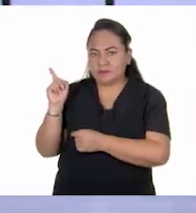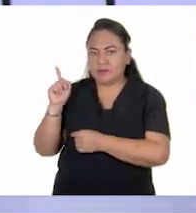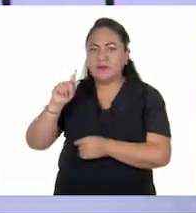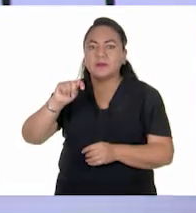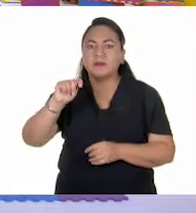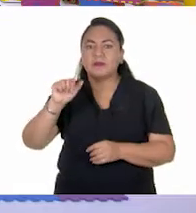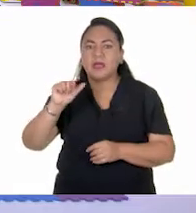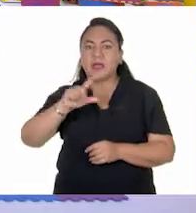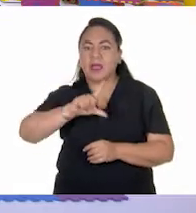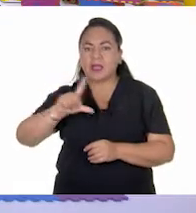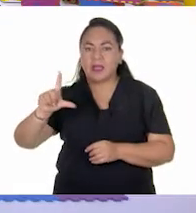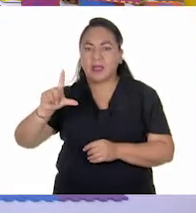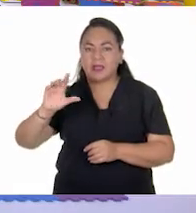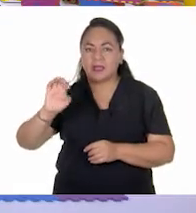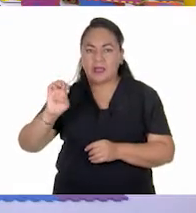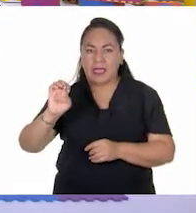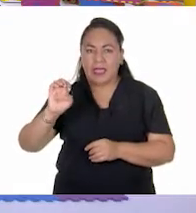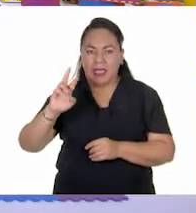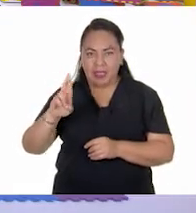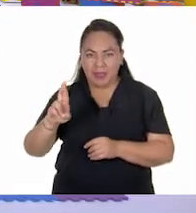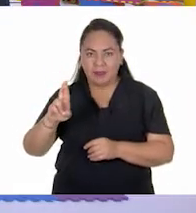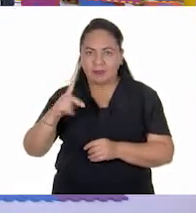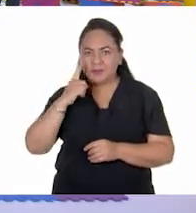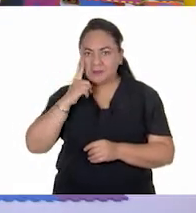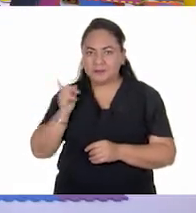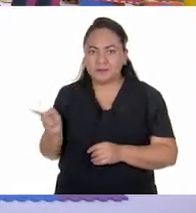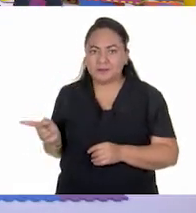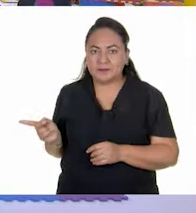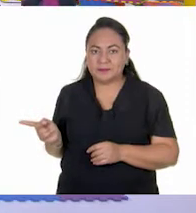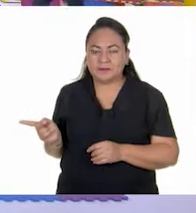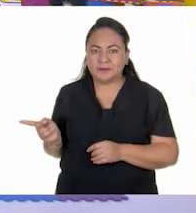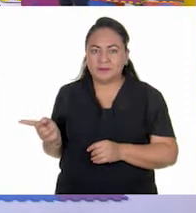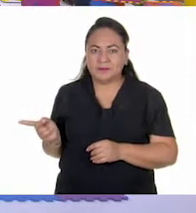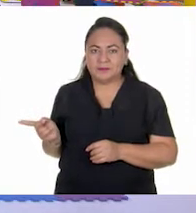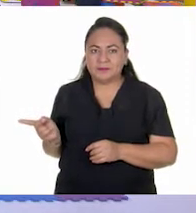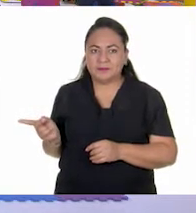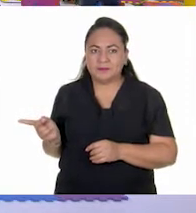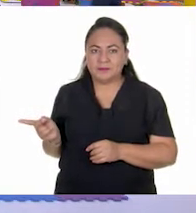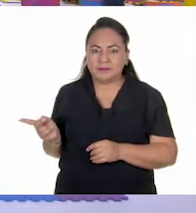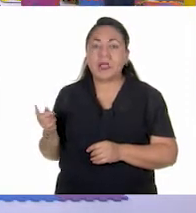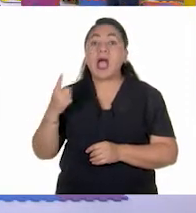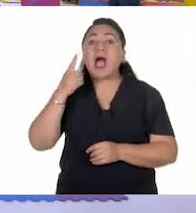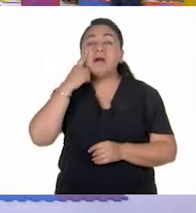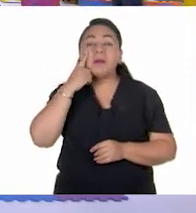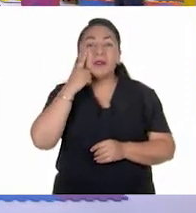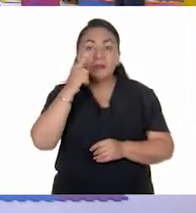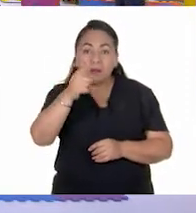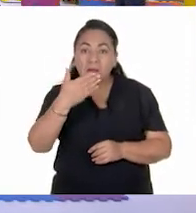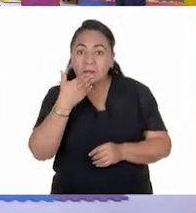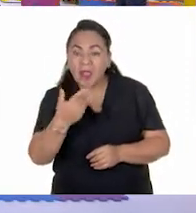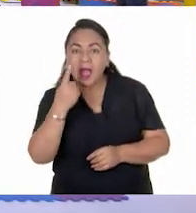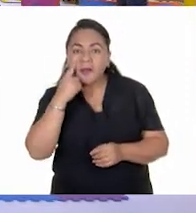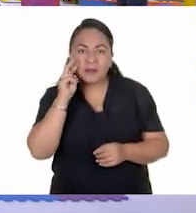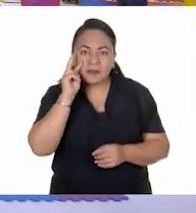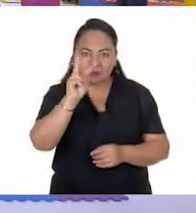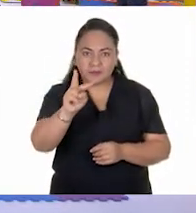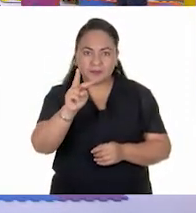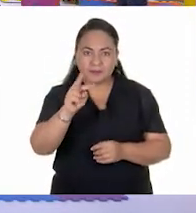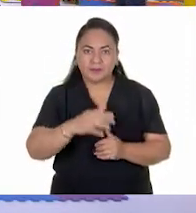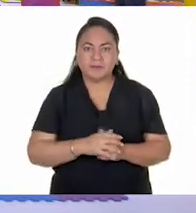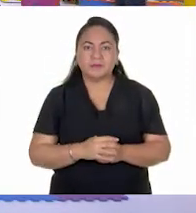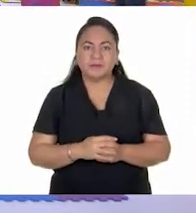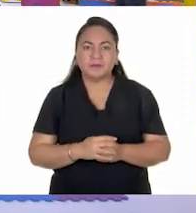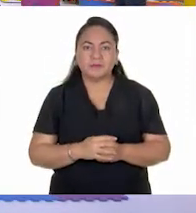Muy bien. Si ustedes observan, así se escribe taller. Vamos a ver si lo hizo Pili correctamente. Muy bien,